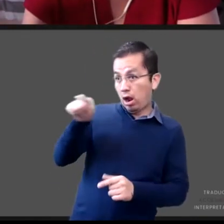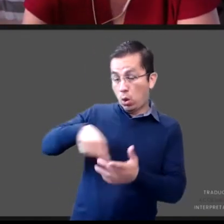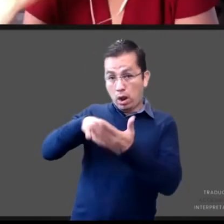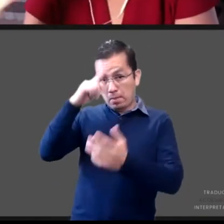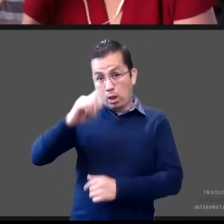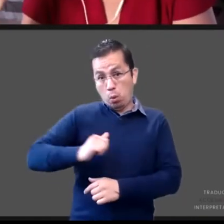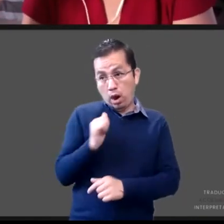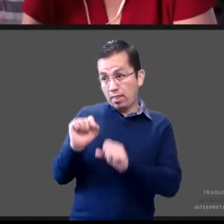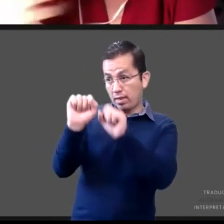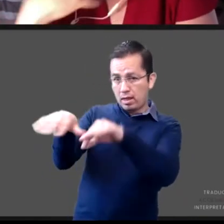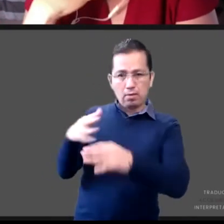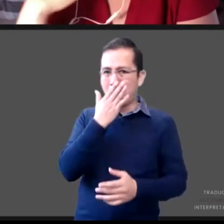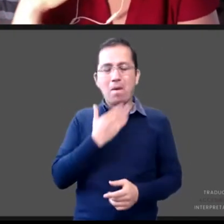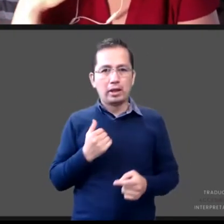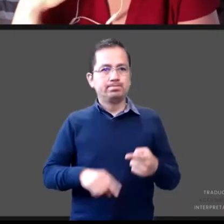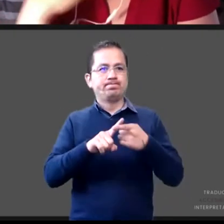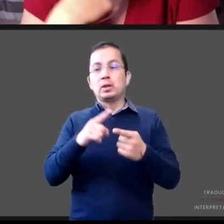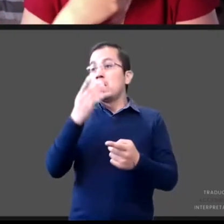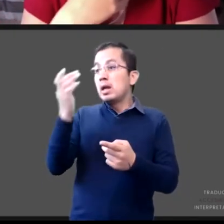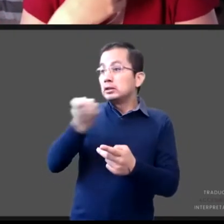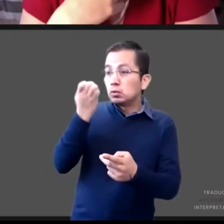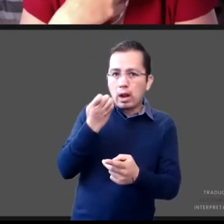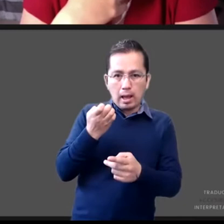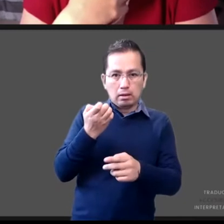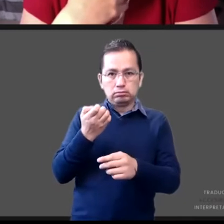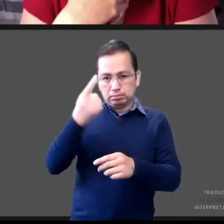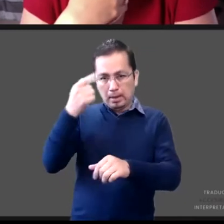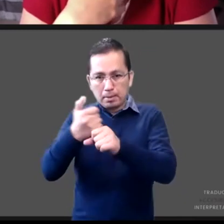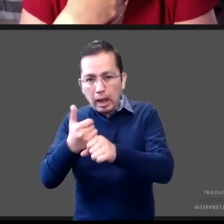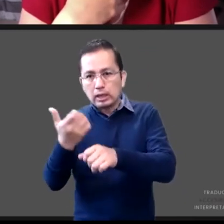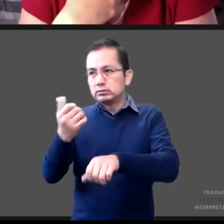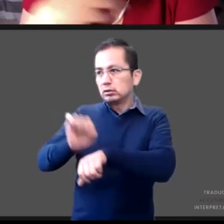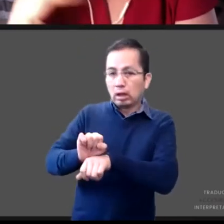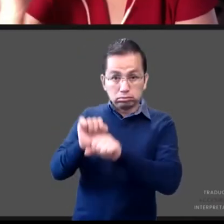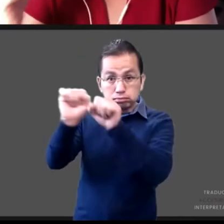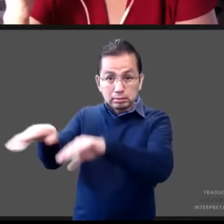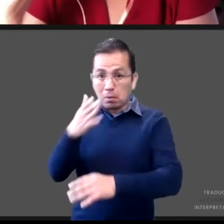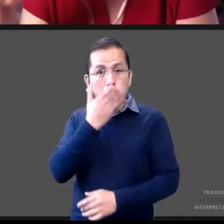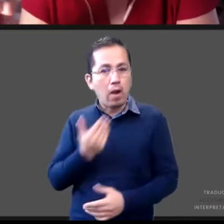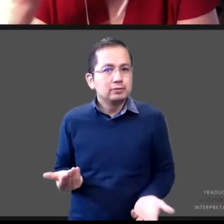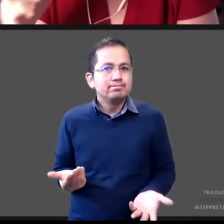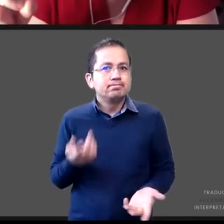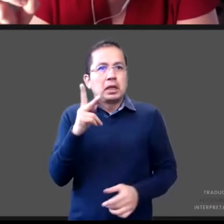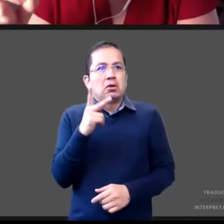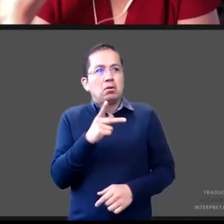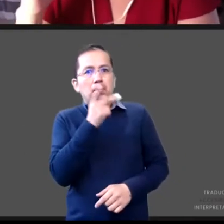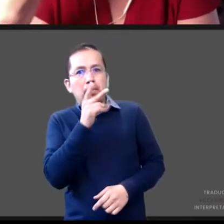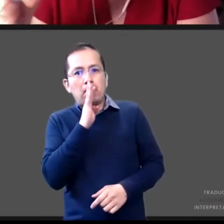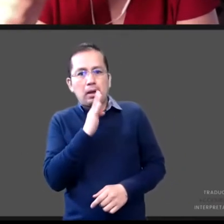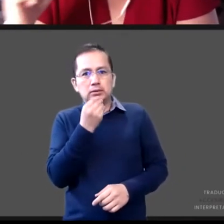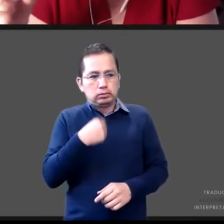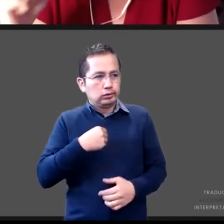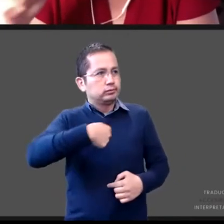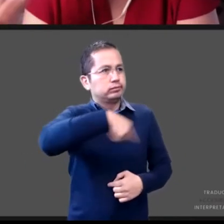básica, digamos, físicamente, pero padres y madres tienen que regresar a trabajar. O sea, una acción urgente e inmediata que le corresponde